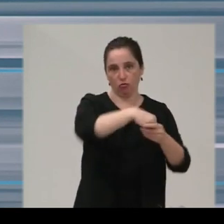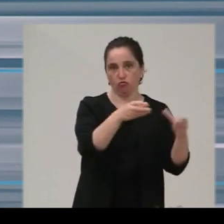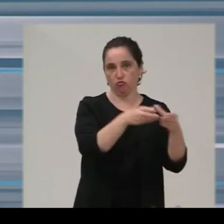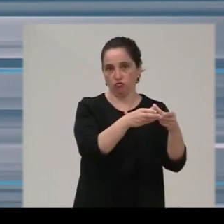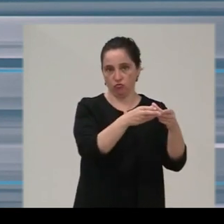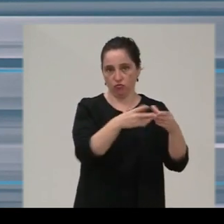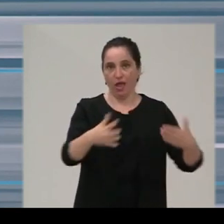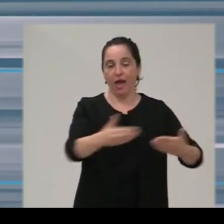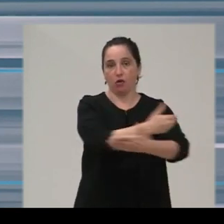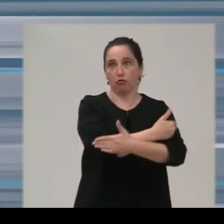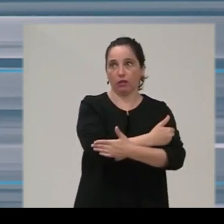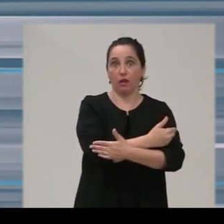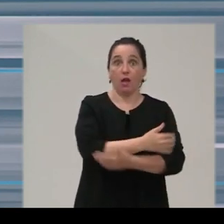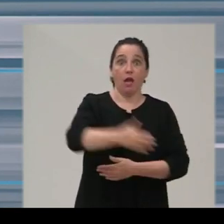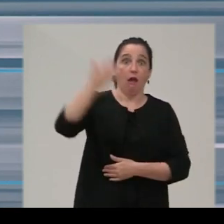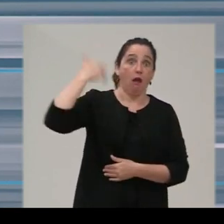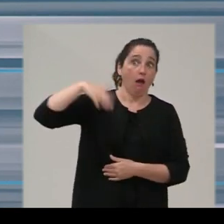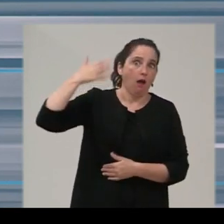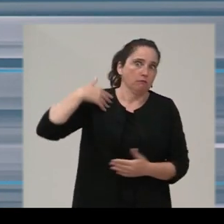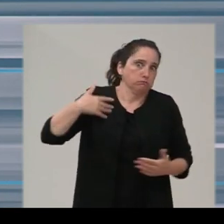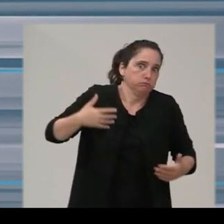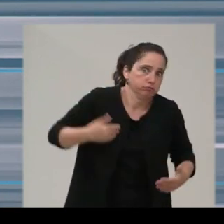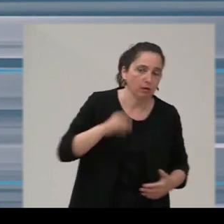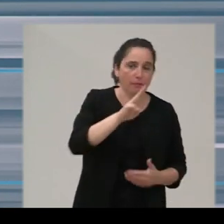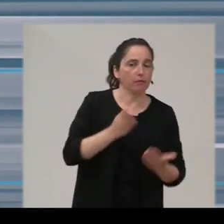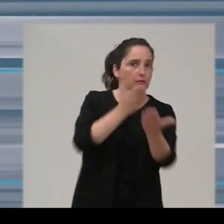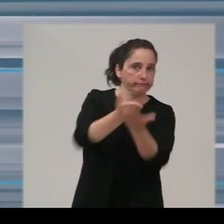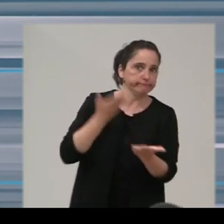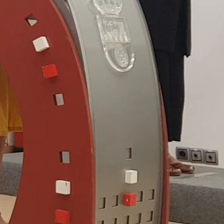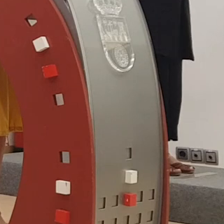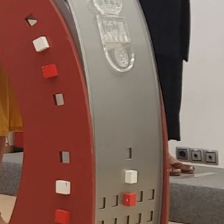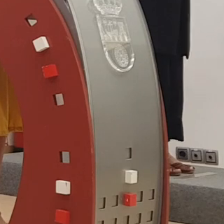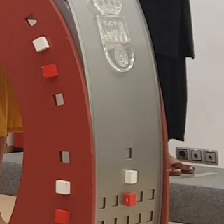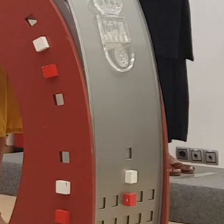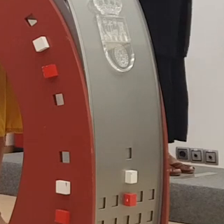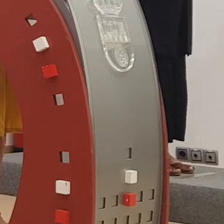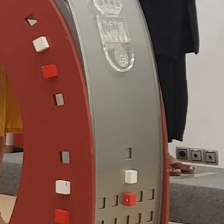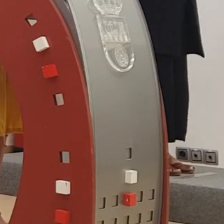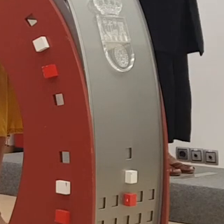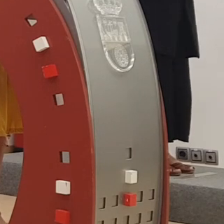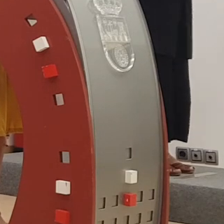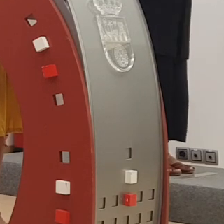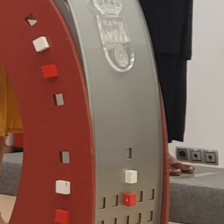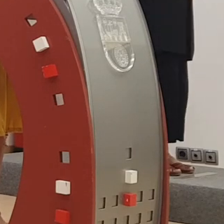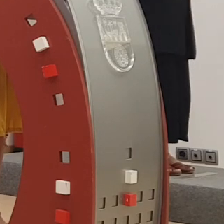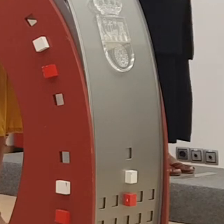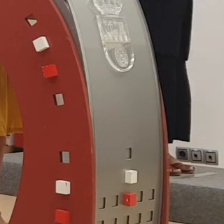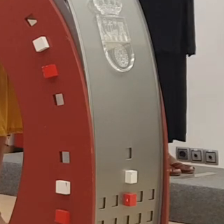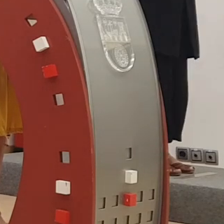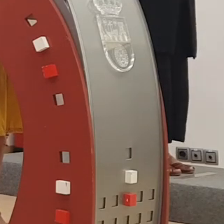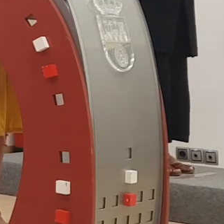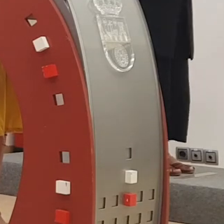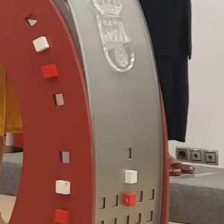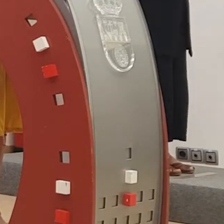recuerdo los años ni las veces que el Grupo Popular ha presentado esta enmienda a los presupuestos generales de Cantabria,